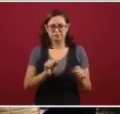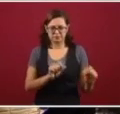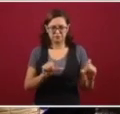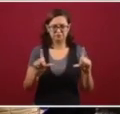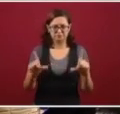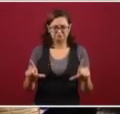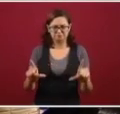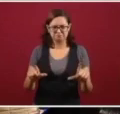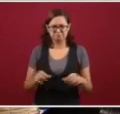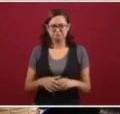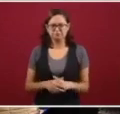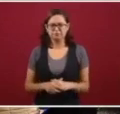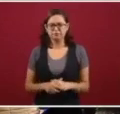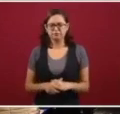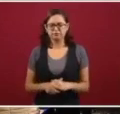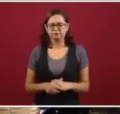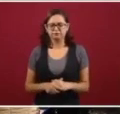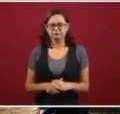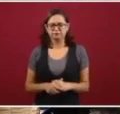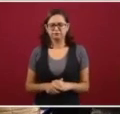ayer. A ver,